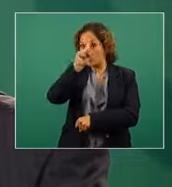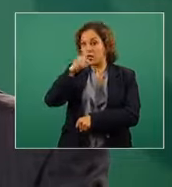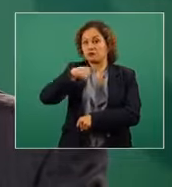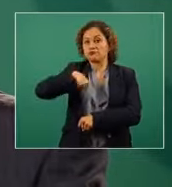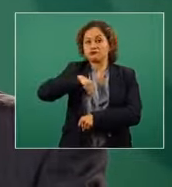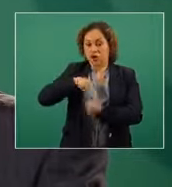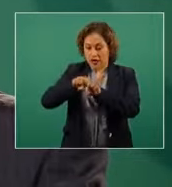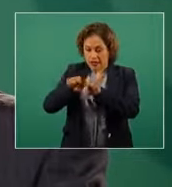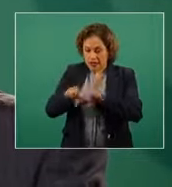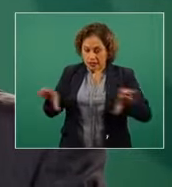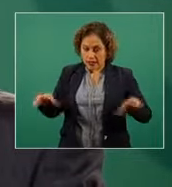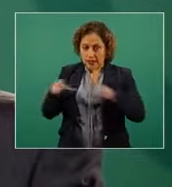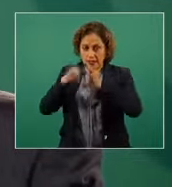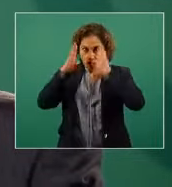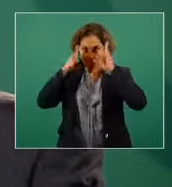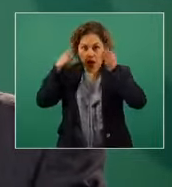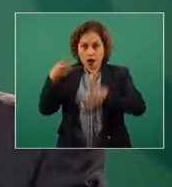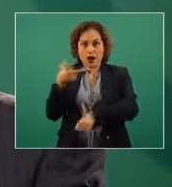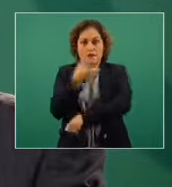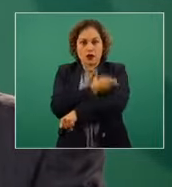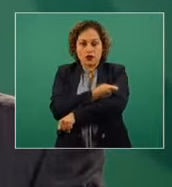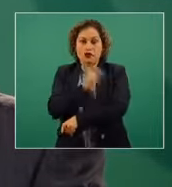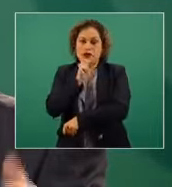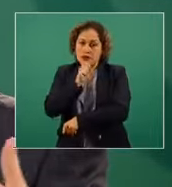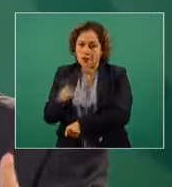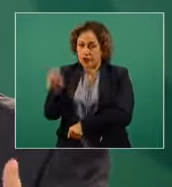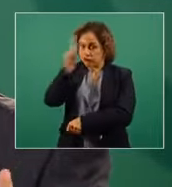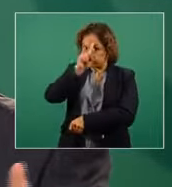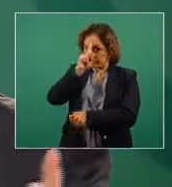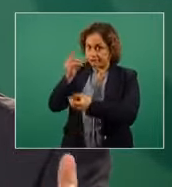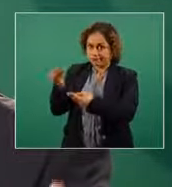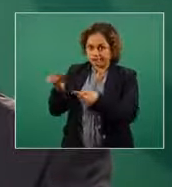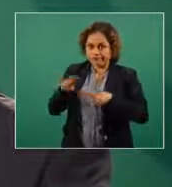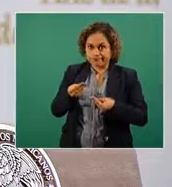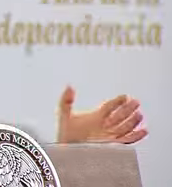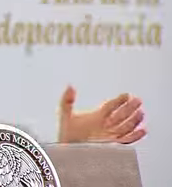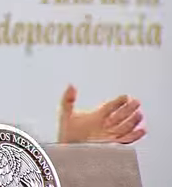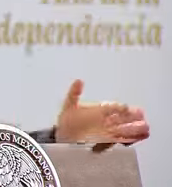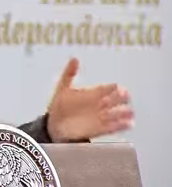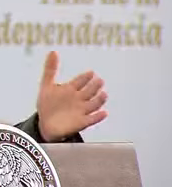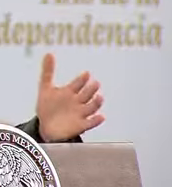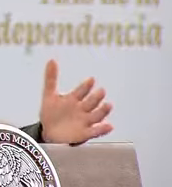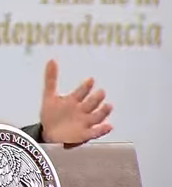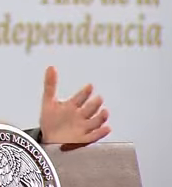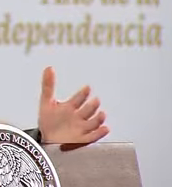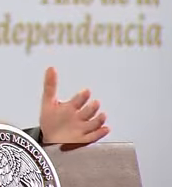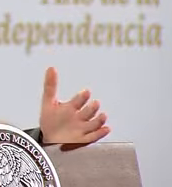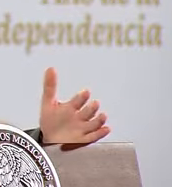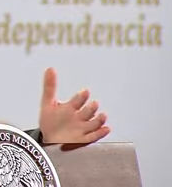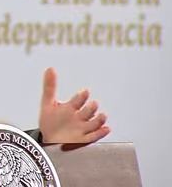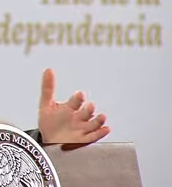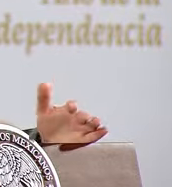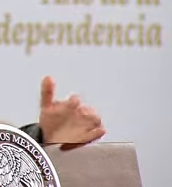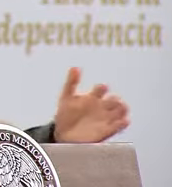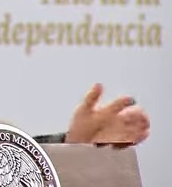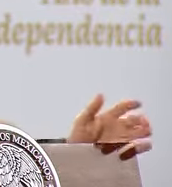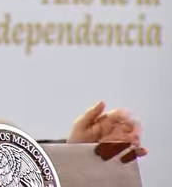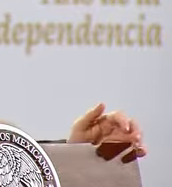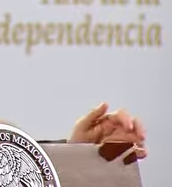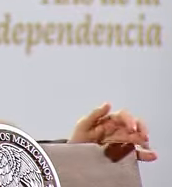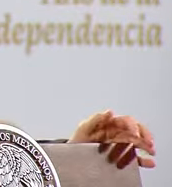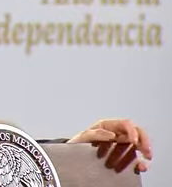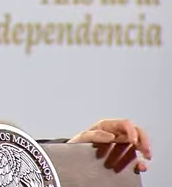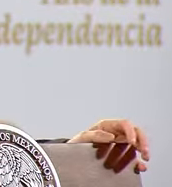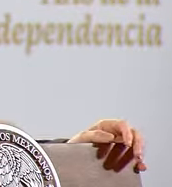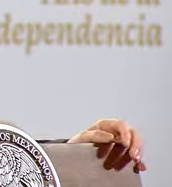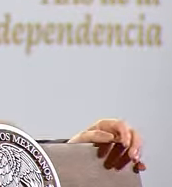Asesor de Vacunación, que contemplan la posibilidad de que vayamos hasta el día 35 en vez del día 21. Esto es muy